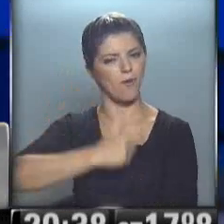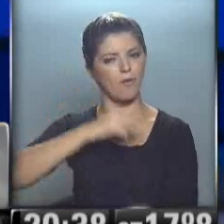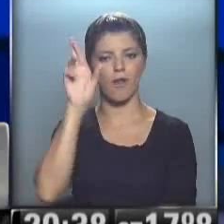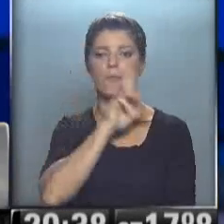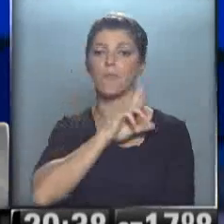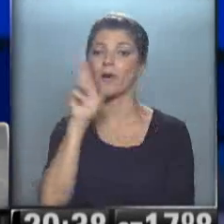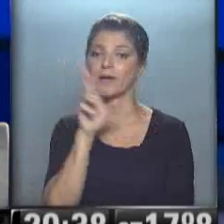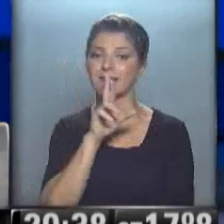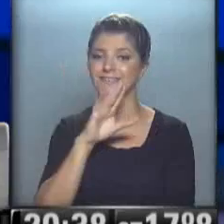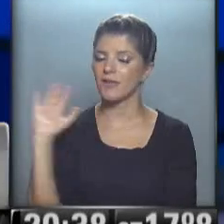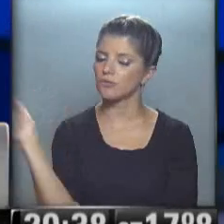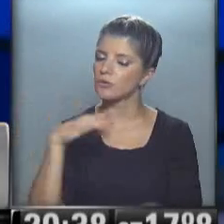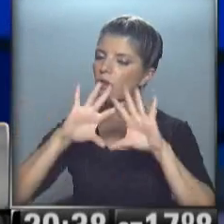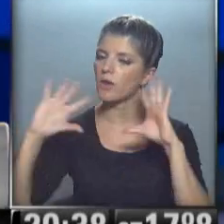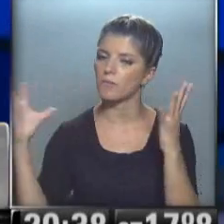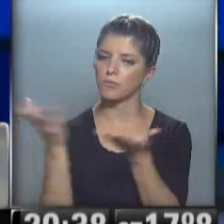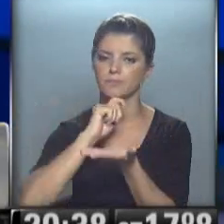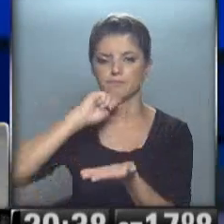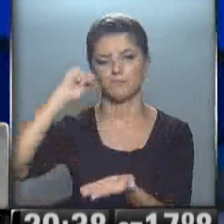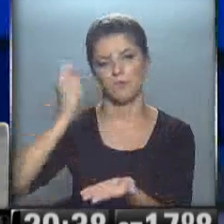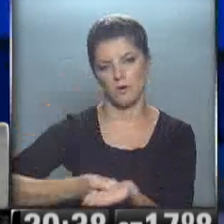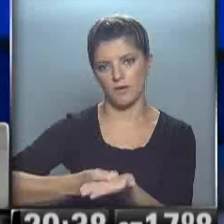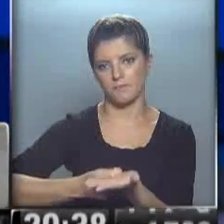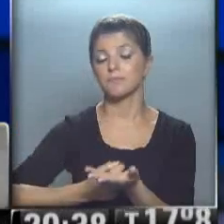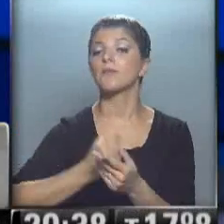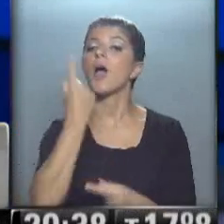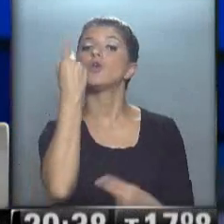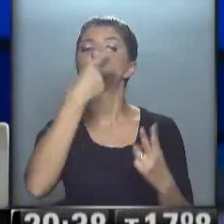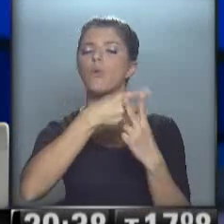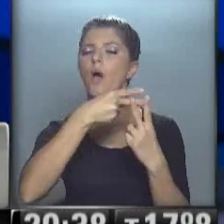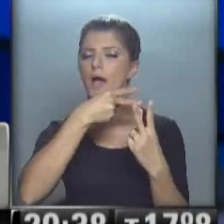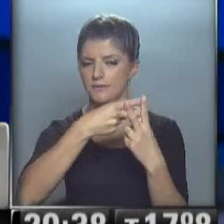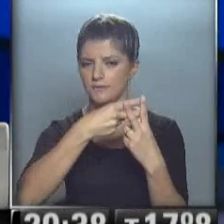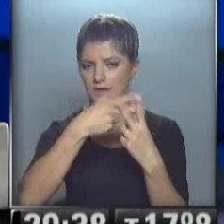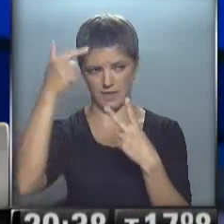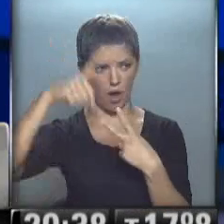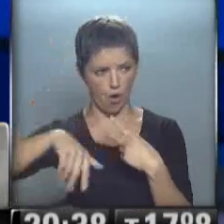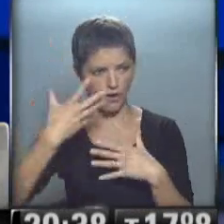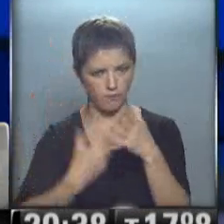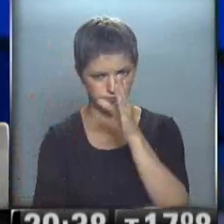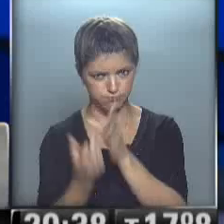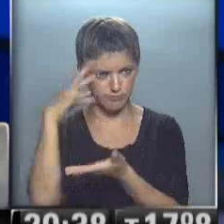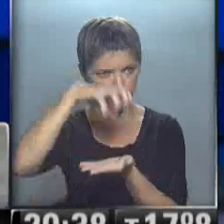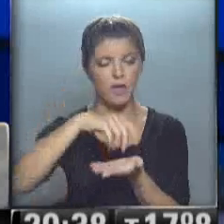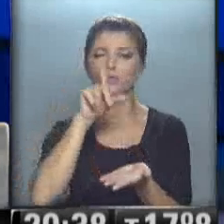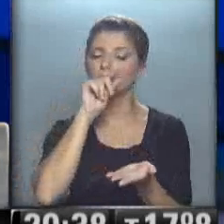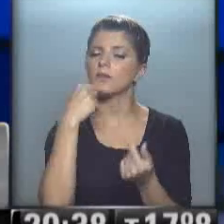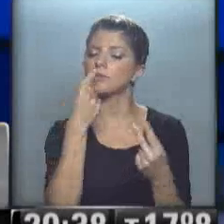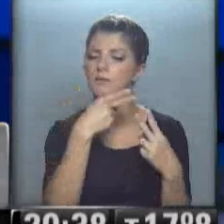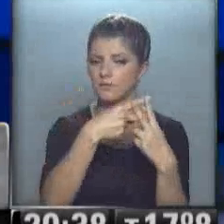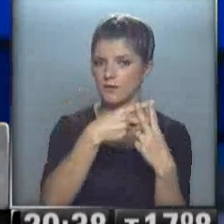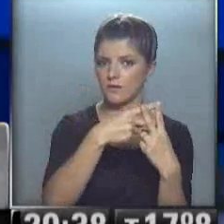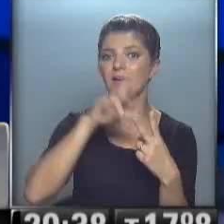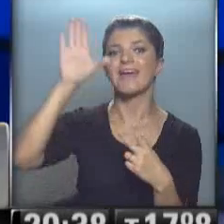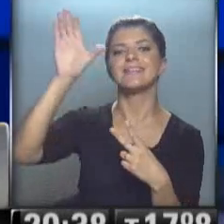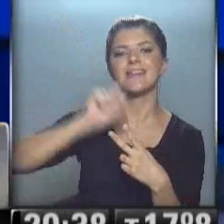están atropellados en todo el mundo. Hay un hashtag que se instaló ahora en Twitter que dice: